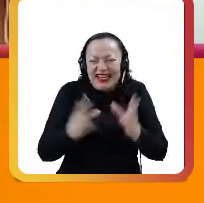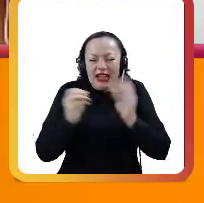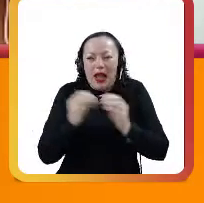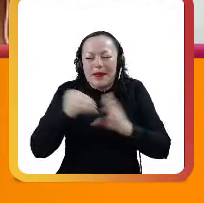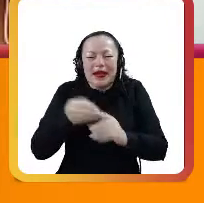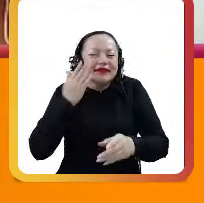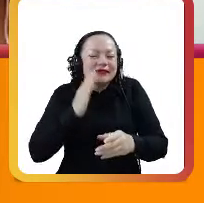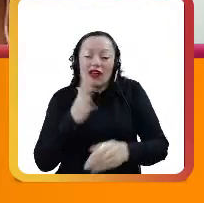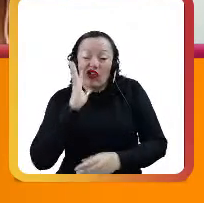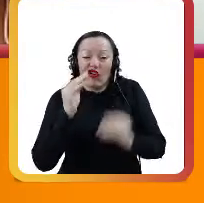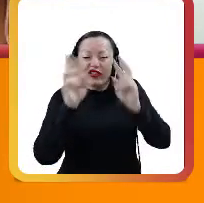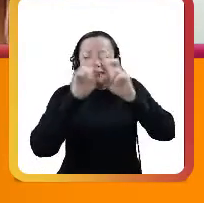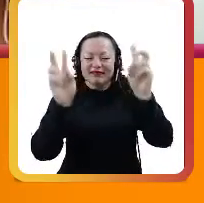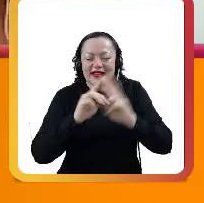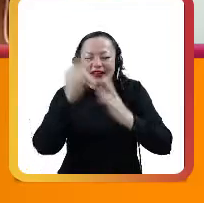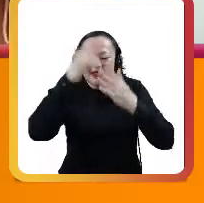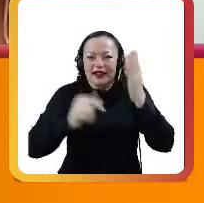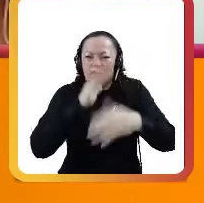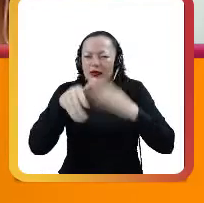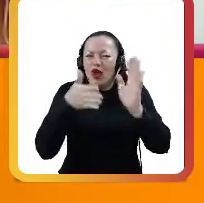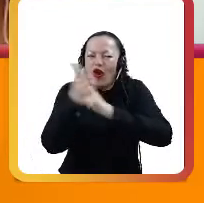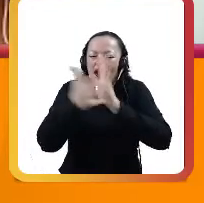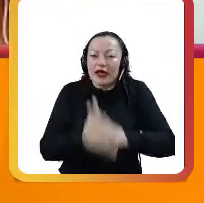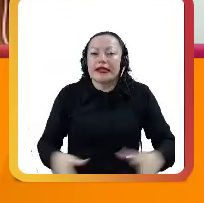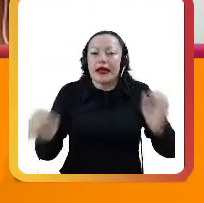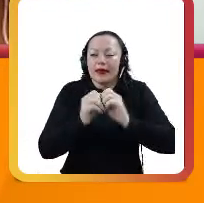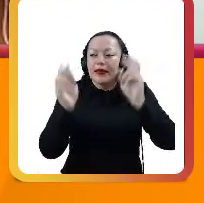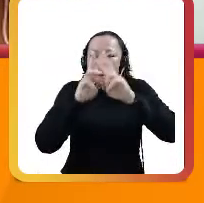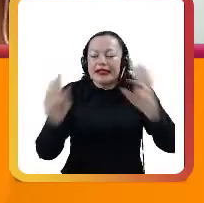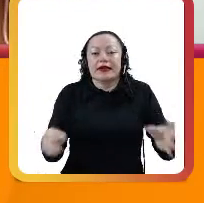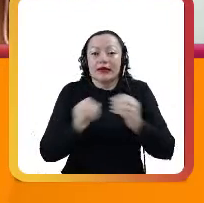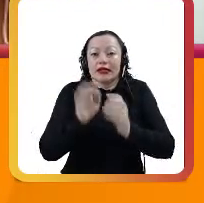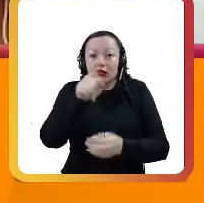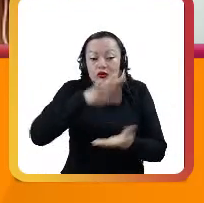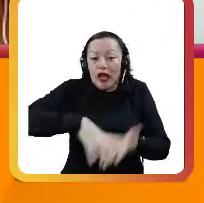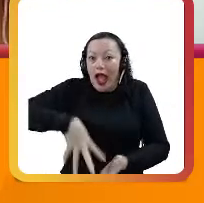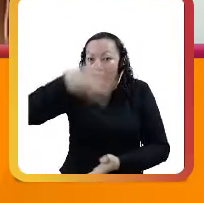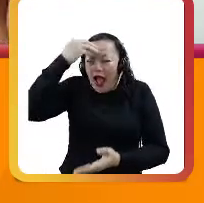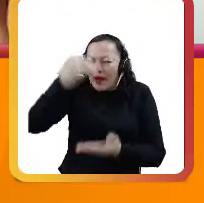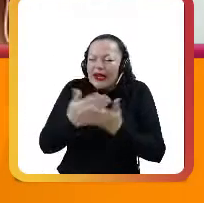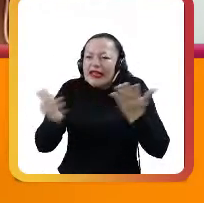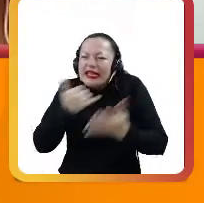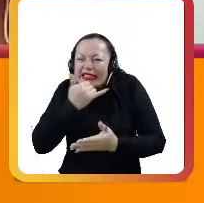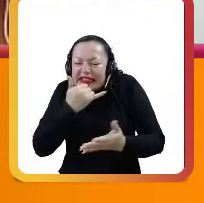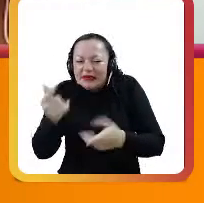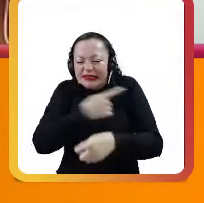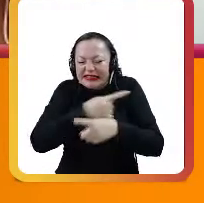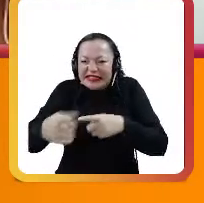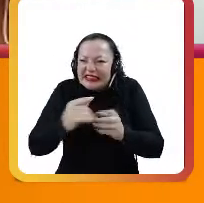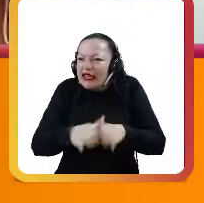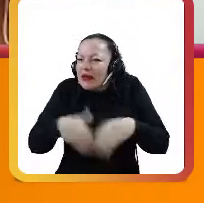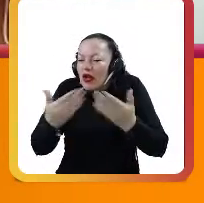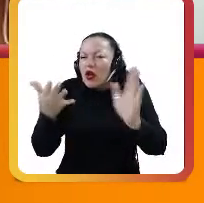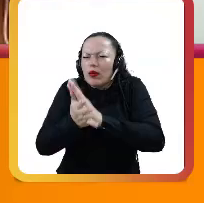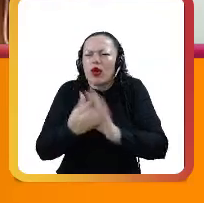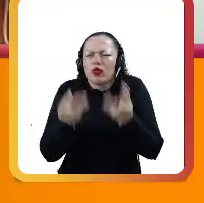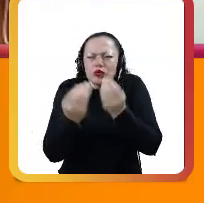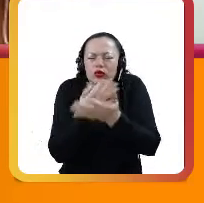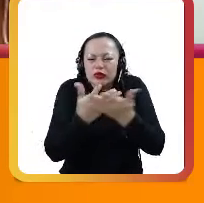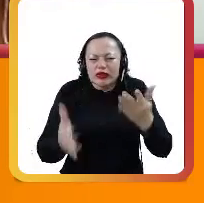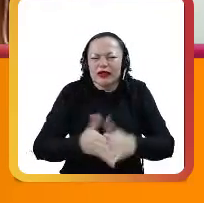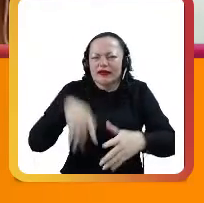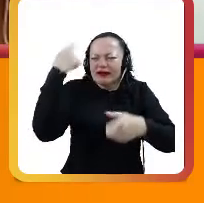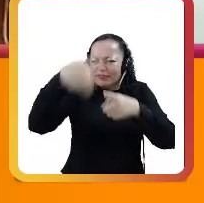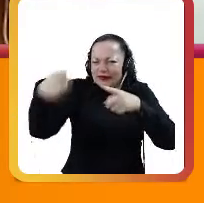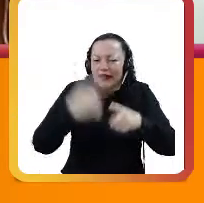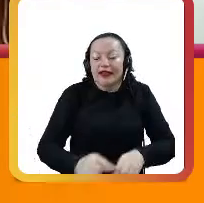cosas espectaculares que tenemos aquí. Información también de primera mano para que ustedes conozcan qué va a pasar esta semana. Excelente. Y un montón de cosas más que